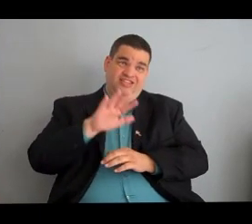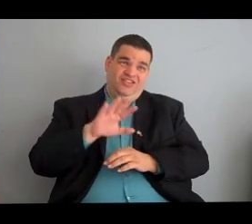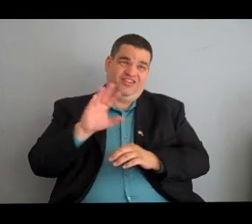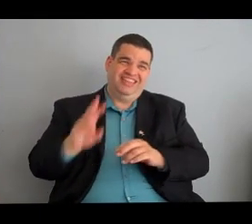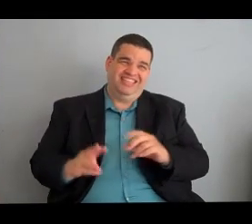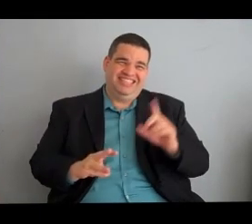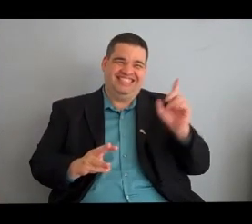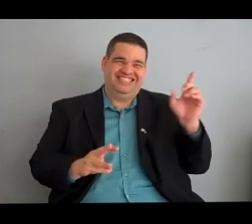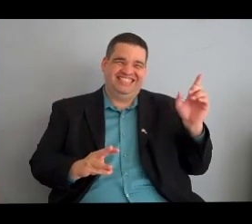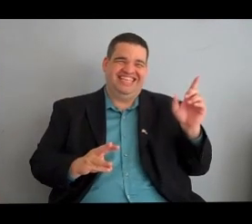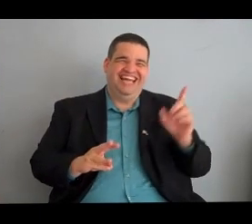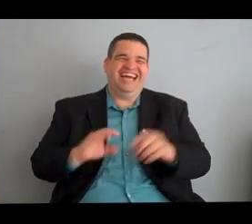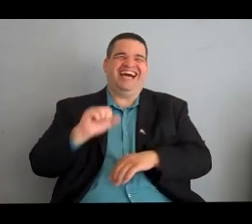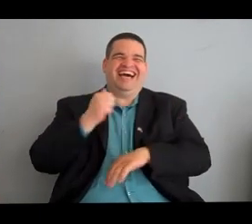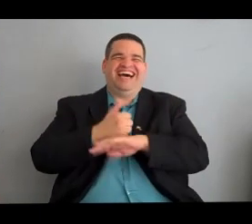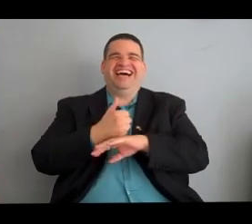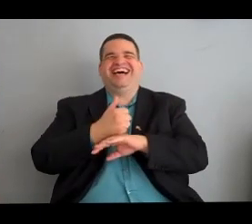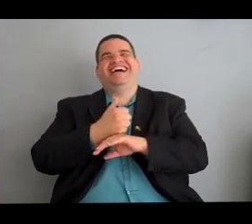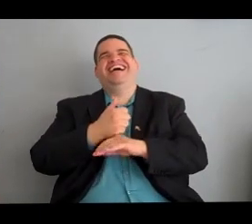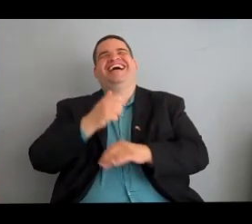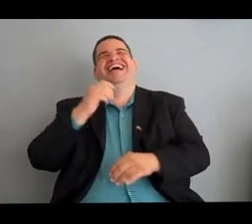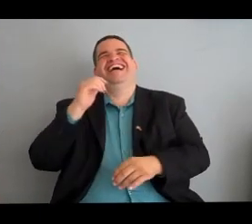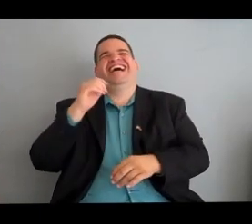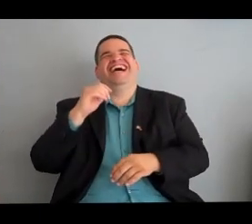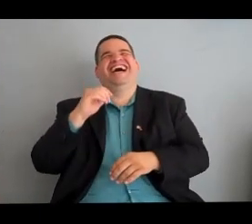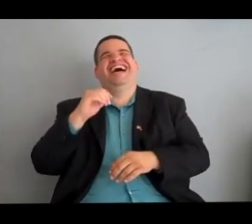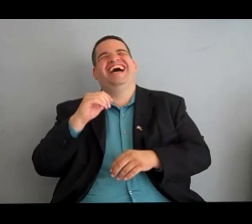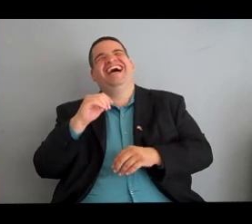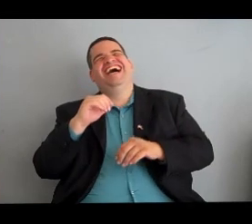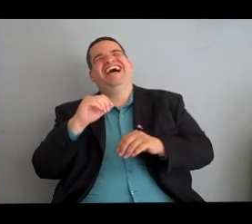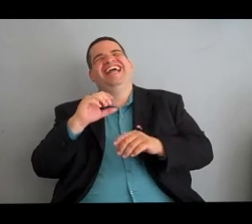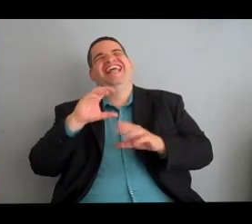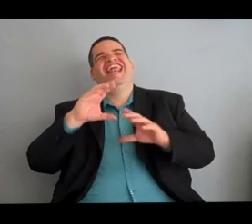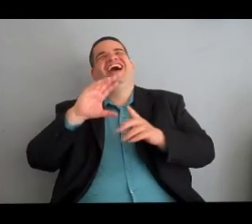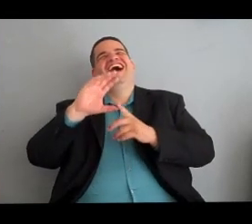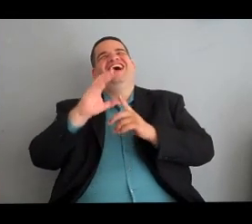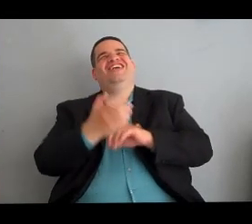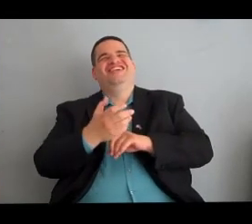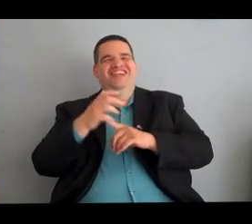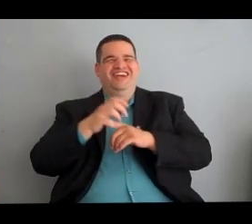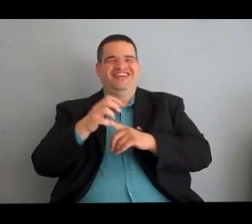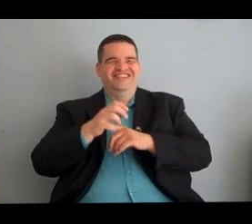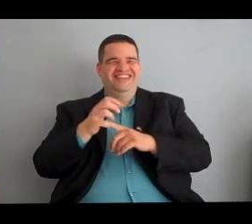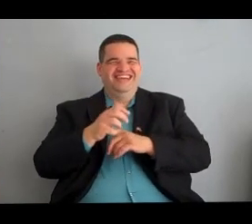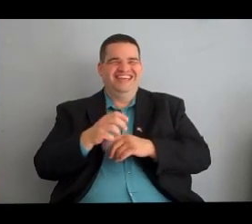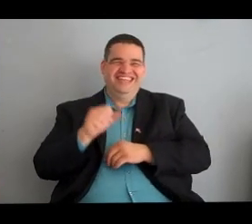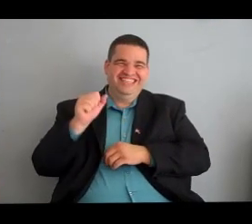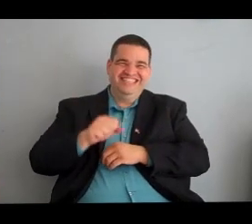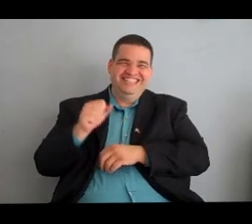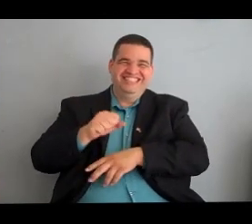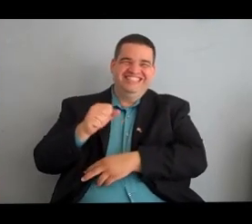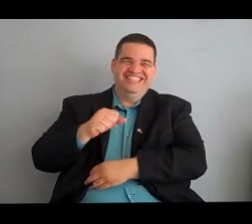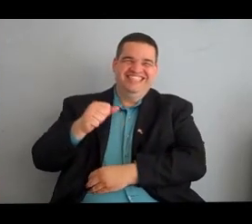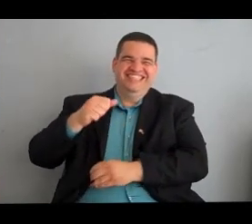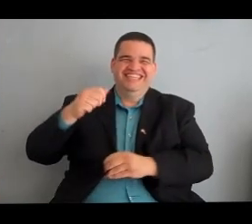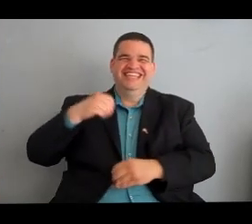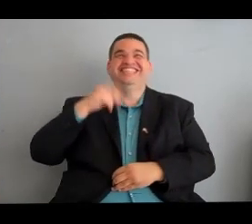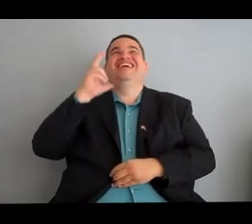está. Pero aquí estamos y obviamente, sí, sí, se oye. Llegaron las voces por las ahí. Las voces,